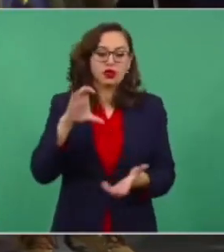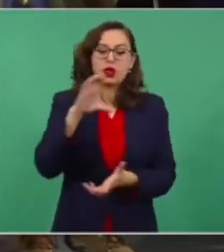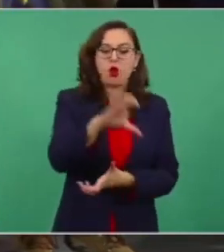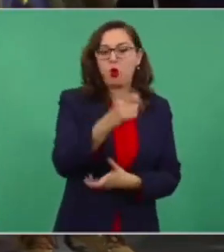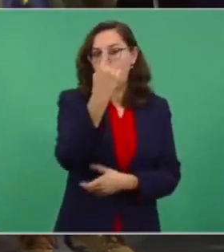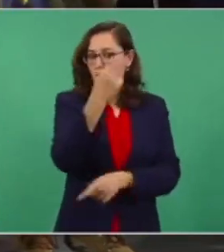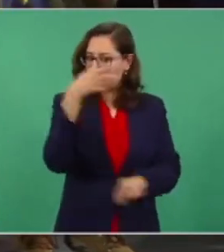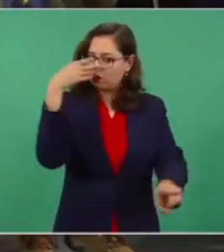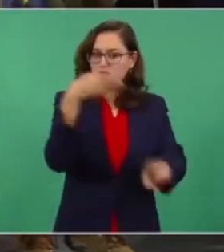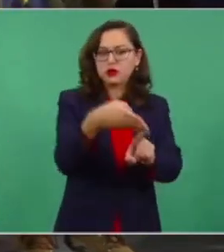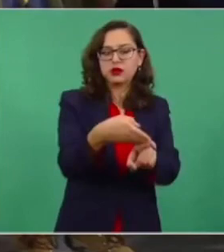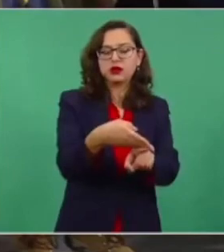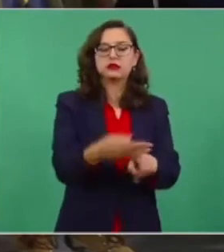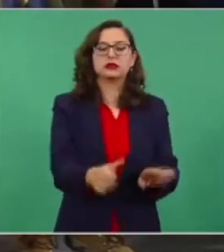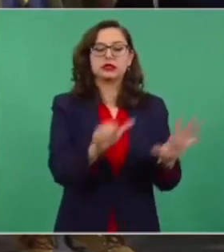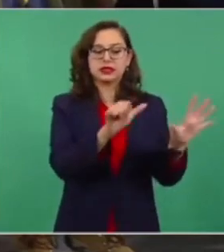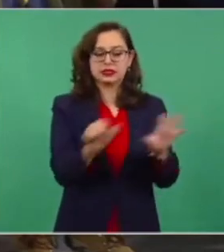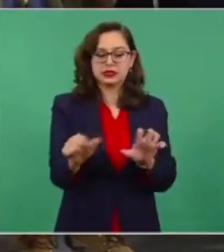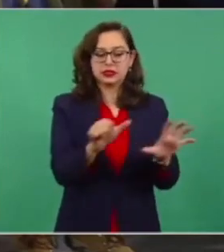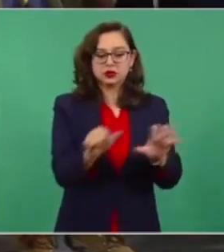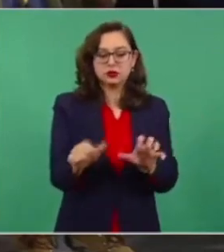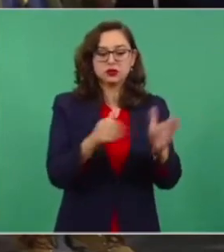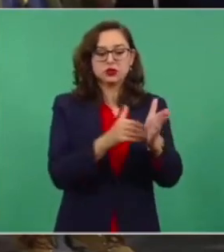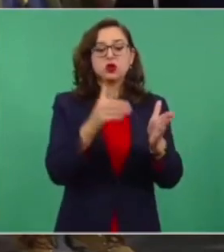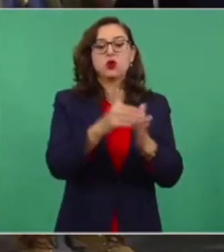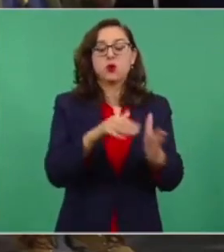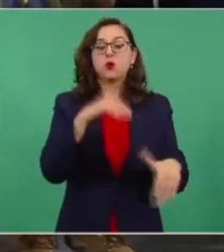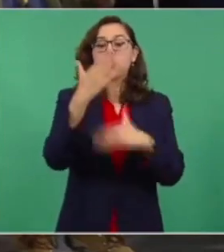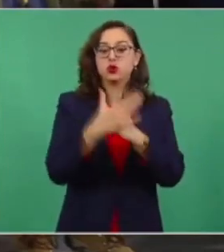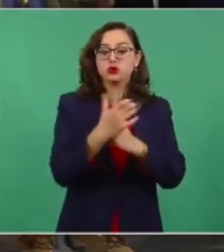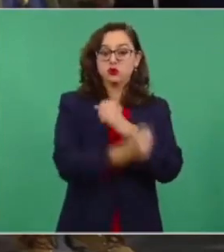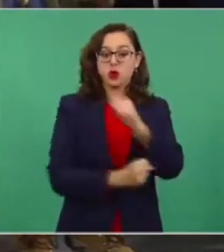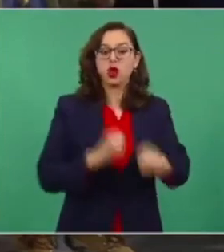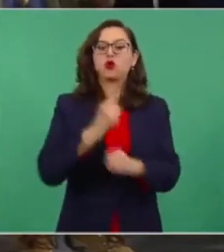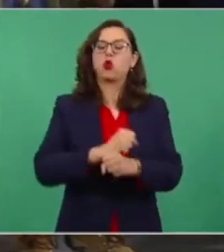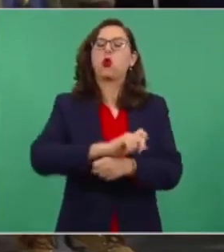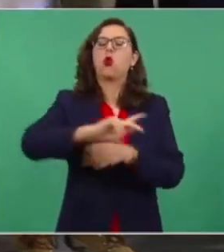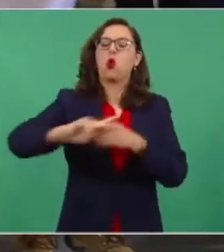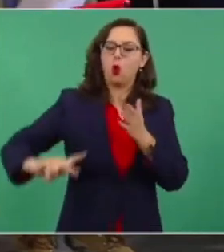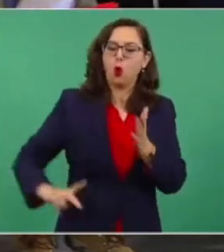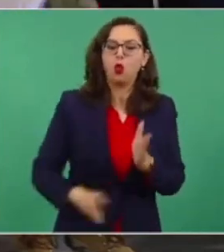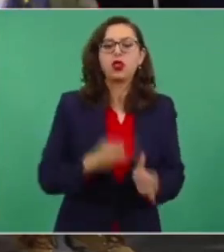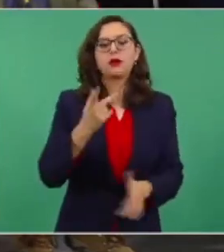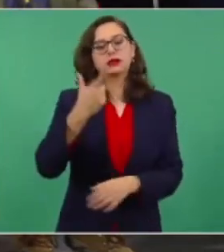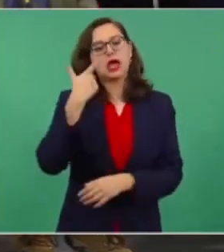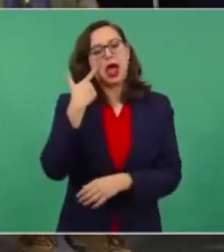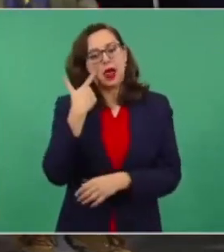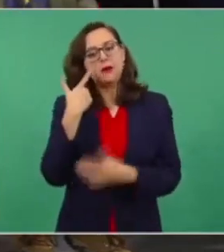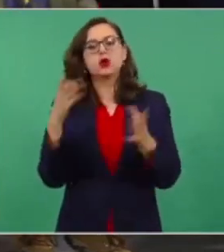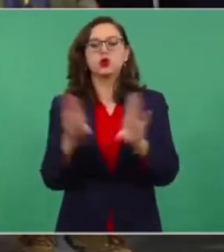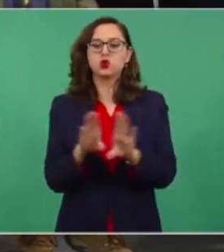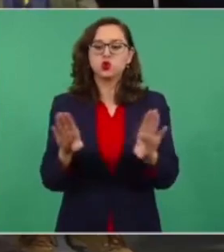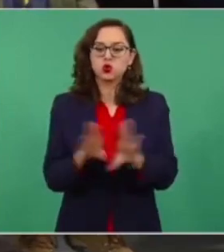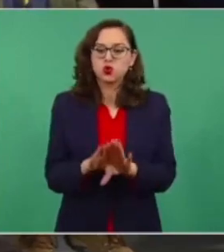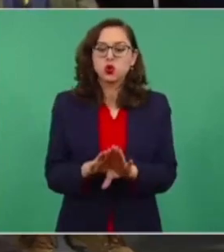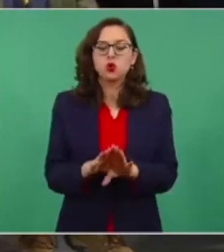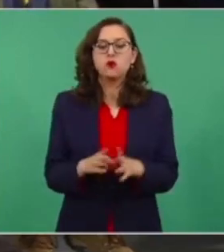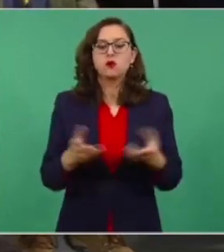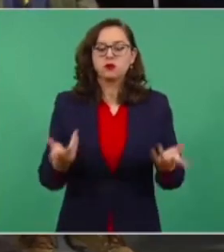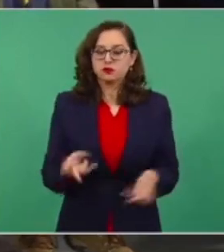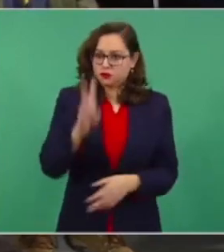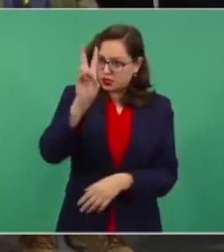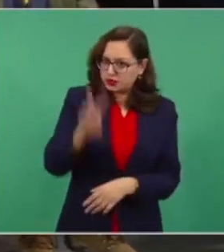650 millones, regresen el año que entra a Puerto Vallarta para ver todo lo que nos había ofrecido, que